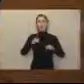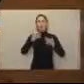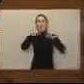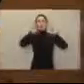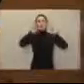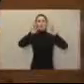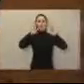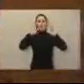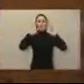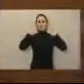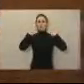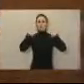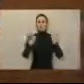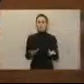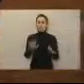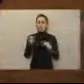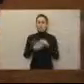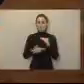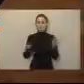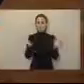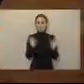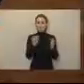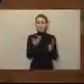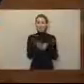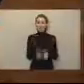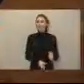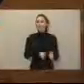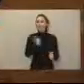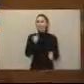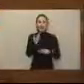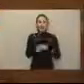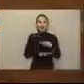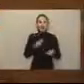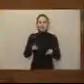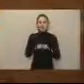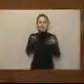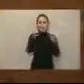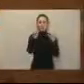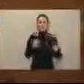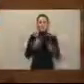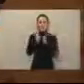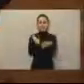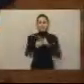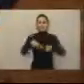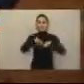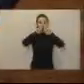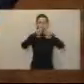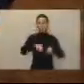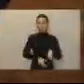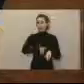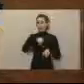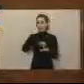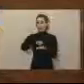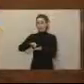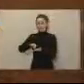responsabilidades. Y no ponemos ningún límite, lo pedimos en general. O sea, hágase esto, bien, llámese a través de una Inspección General de Servicios, de los